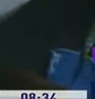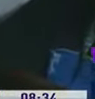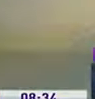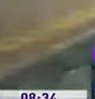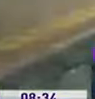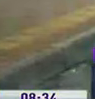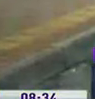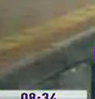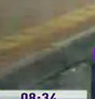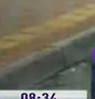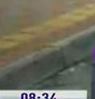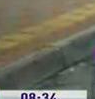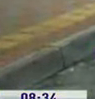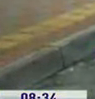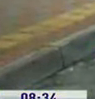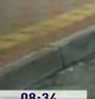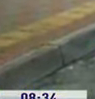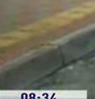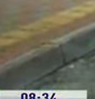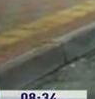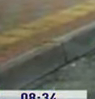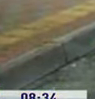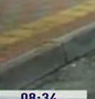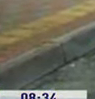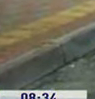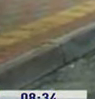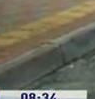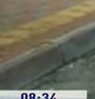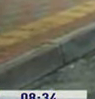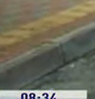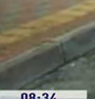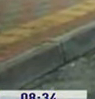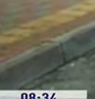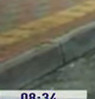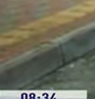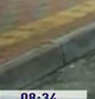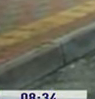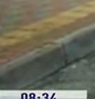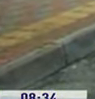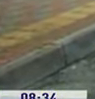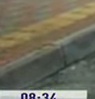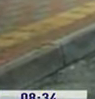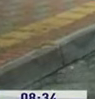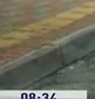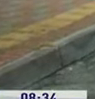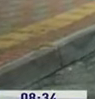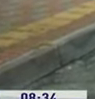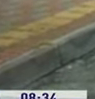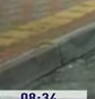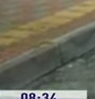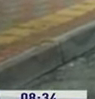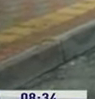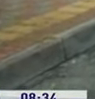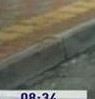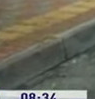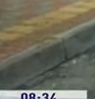estoy. Vecinito, vecinita, estacione su vehículo en lugares adecuados. Permiso para romper filas, calle de más, calle fuera.